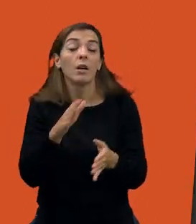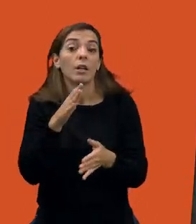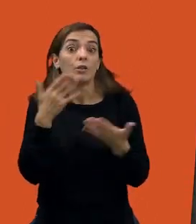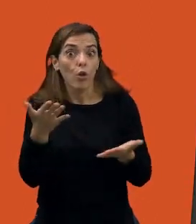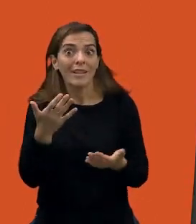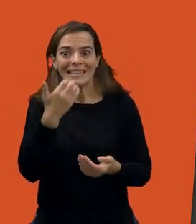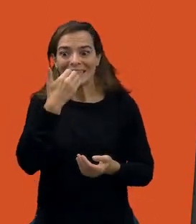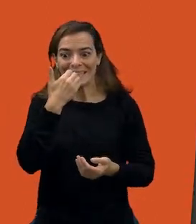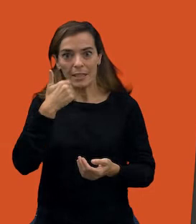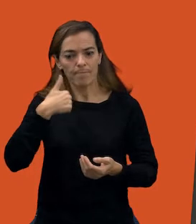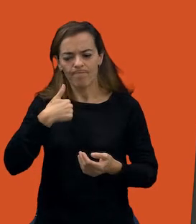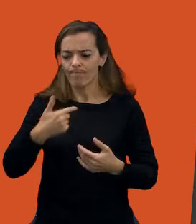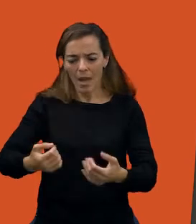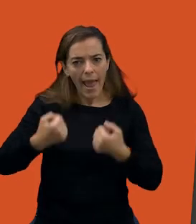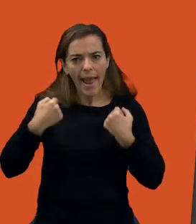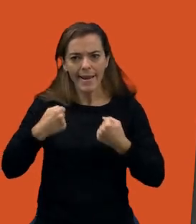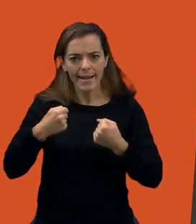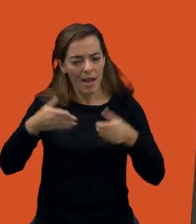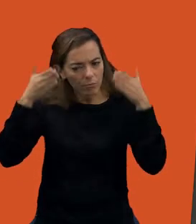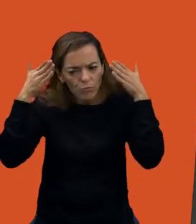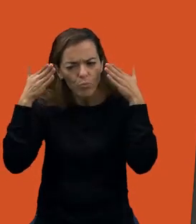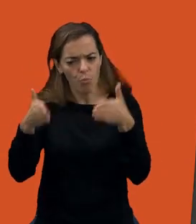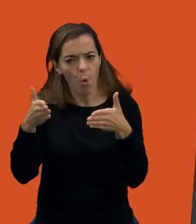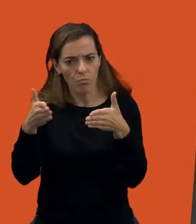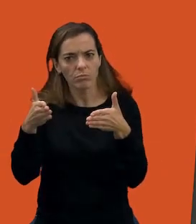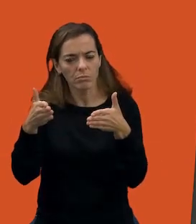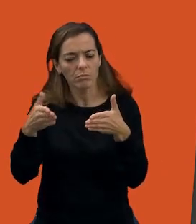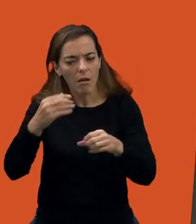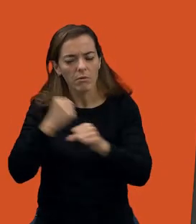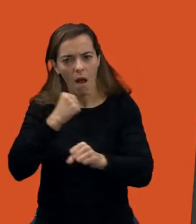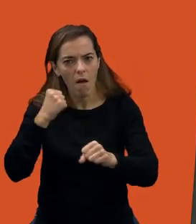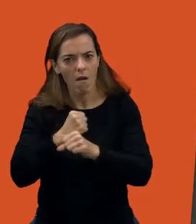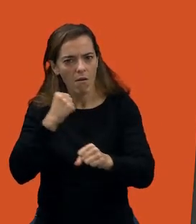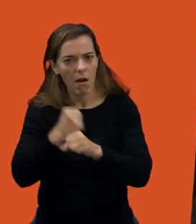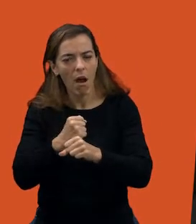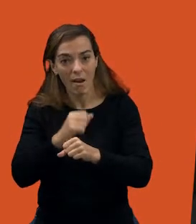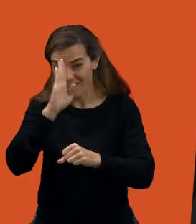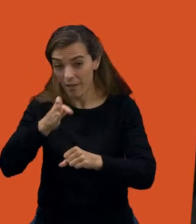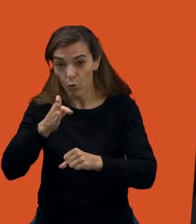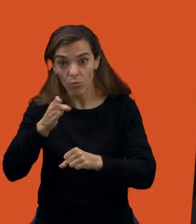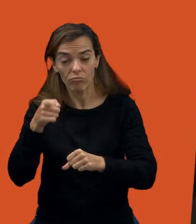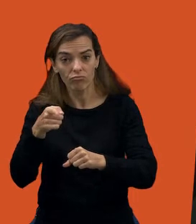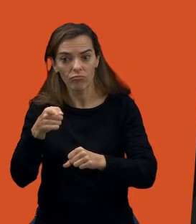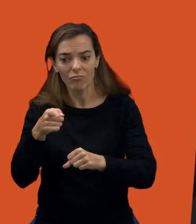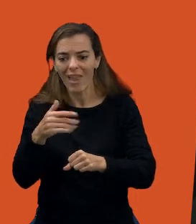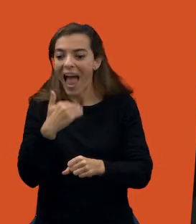yo. Cuando uno dedica una energía a su trabajo de manera